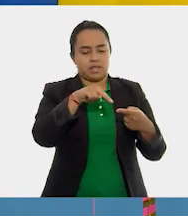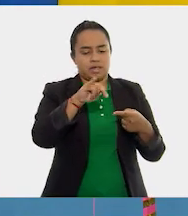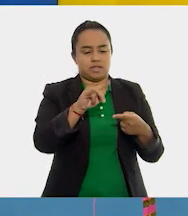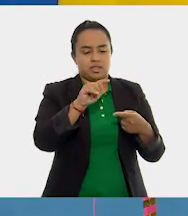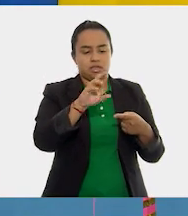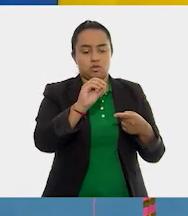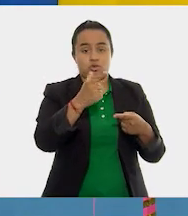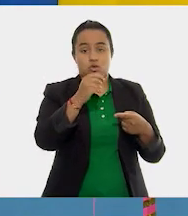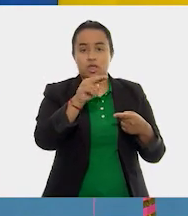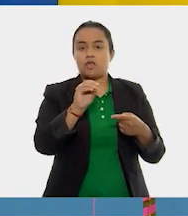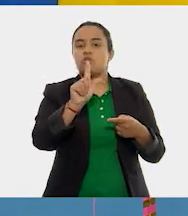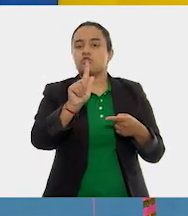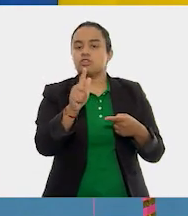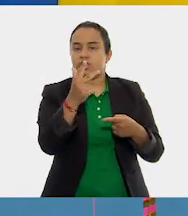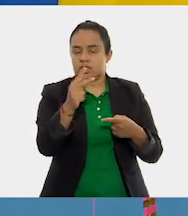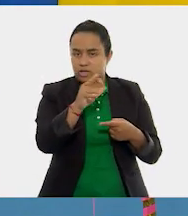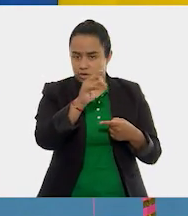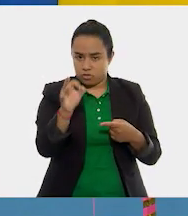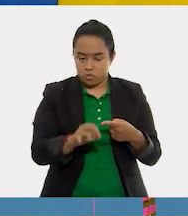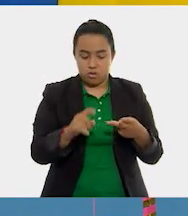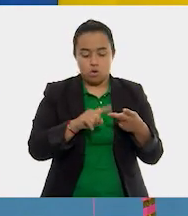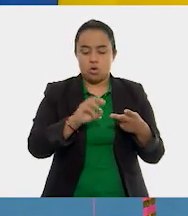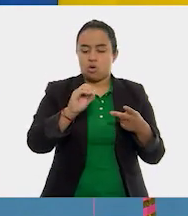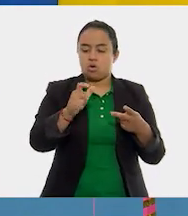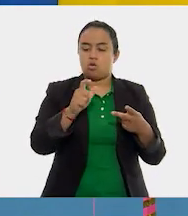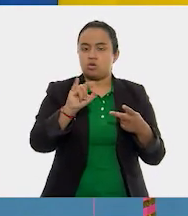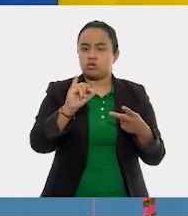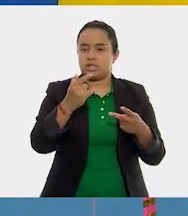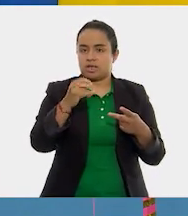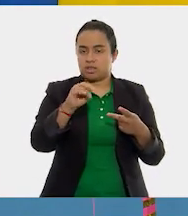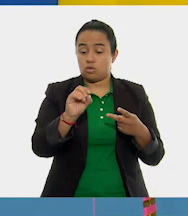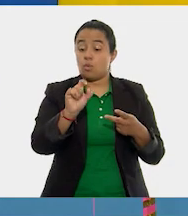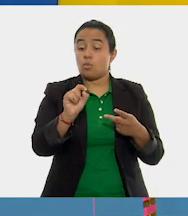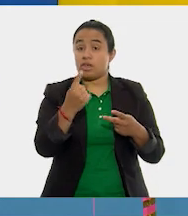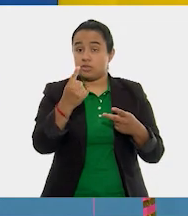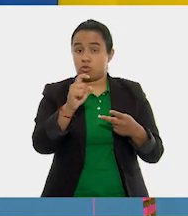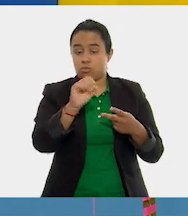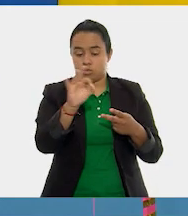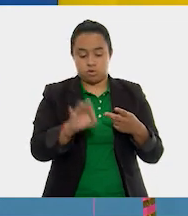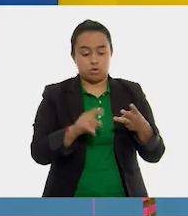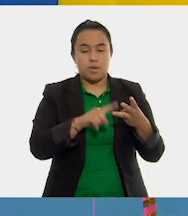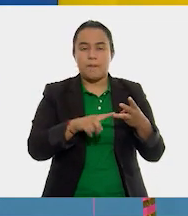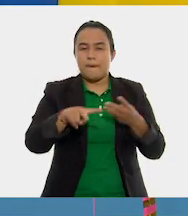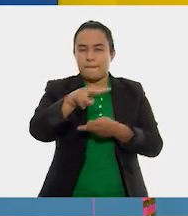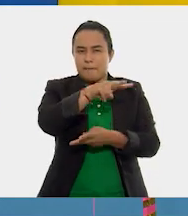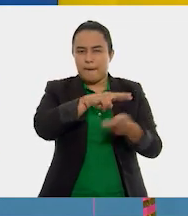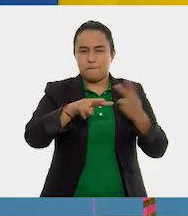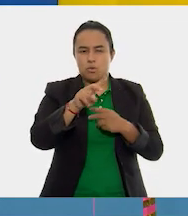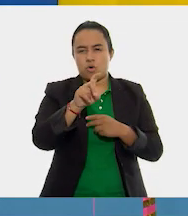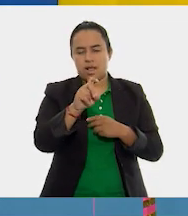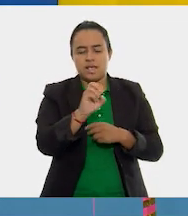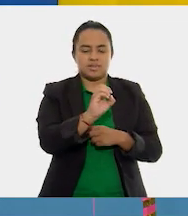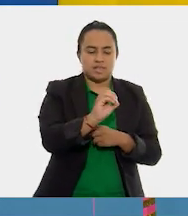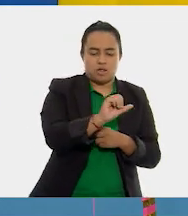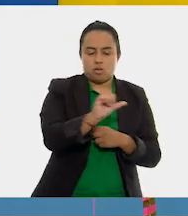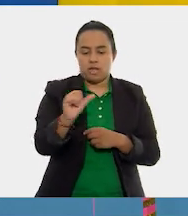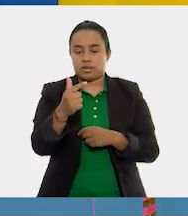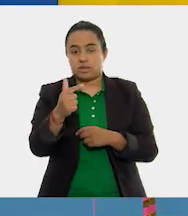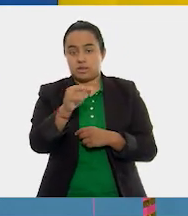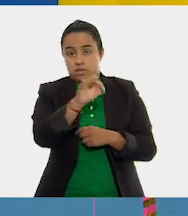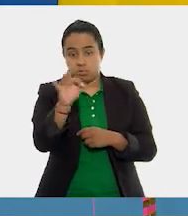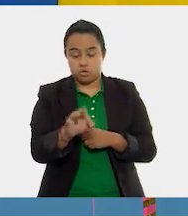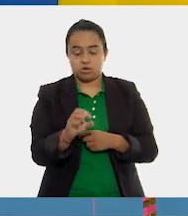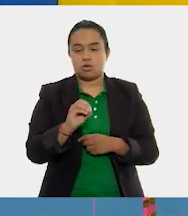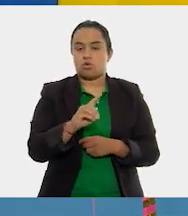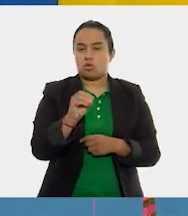nitrógeno en un 78%, por oxígeno en un 21%, vapor de agua de 0 a 7%,